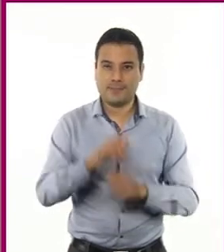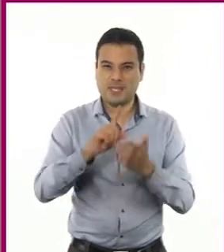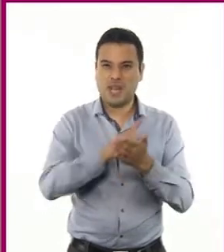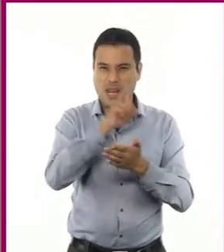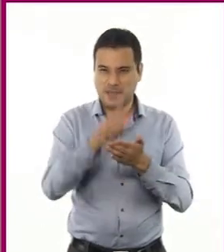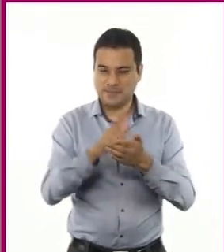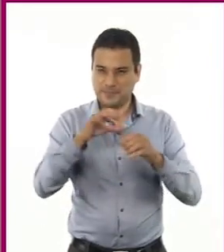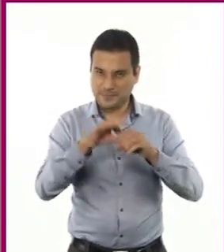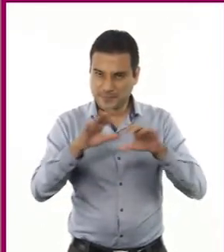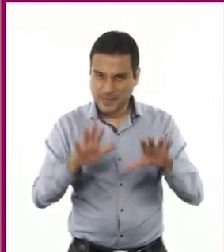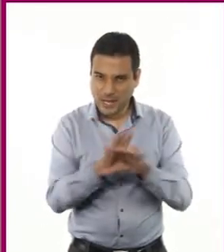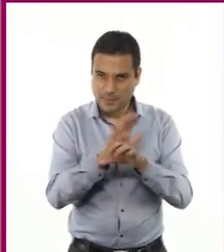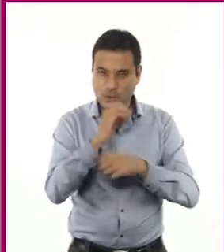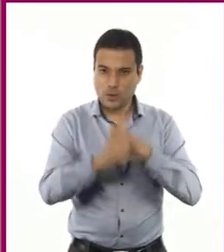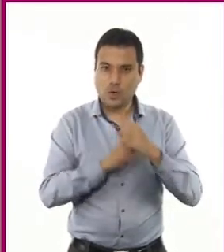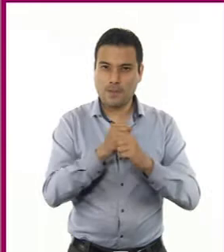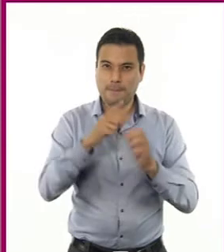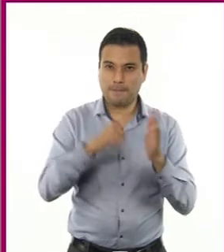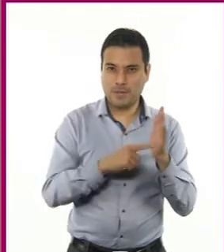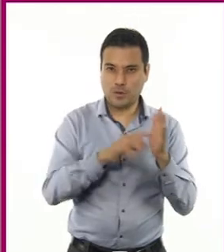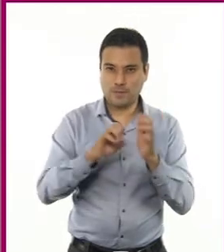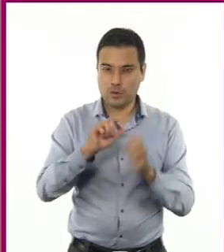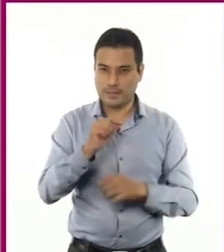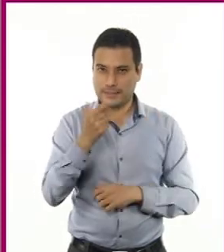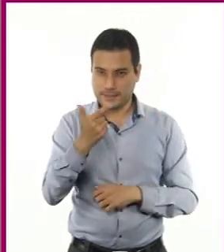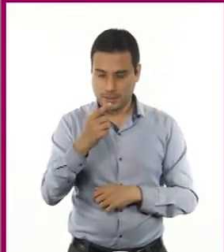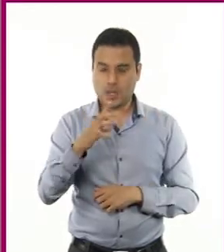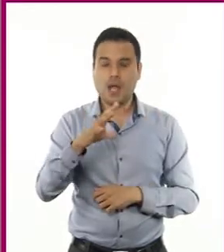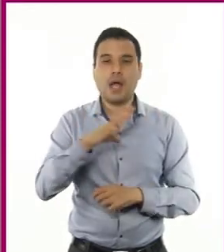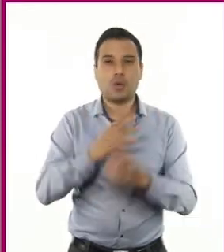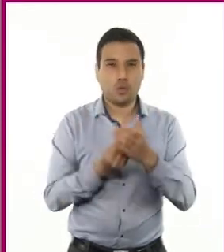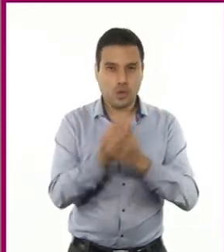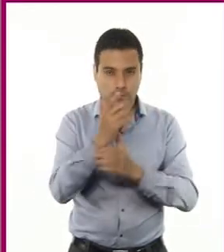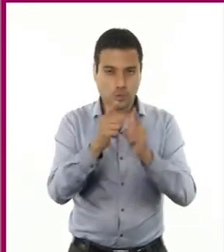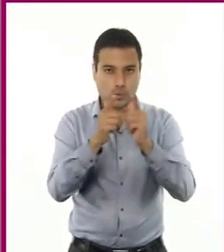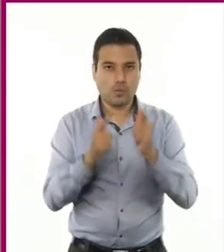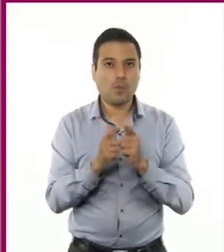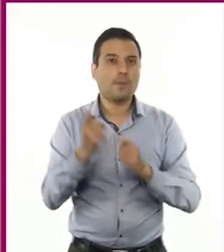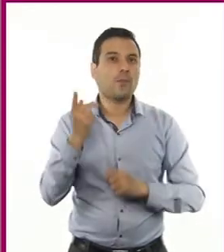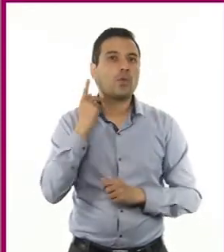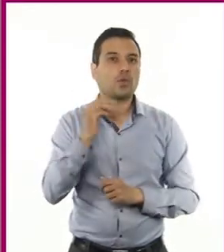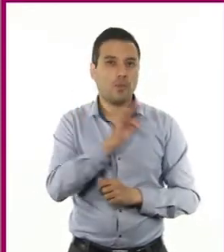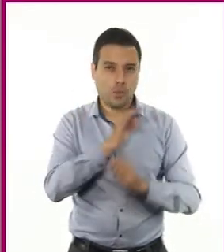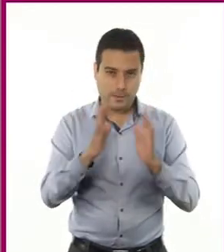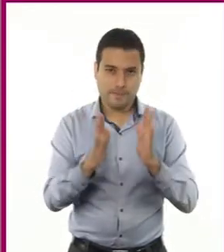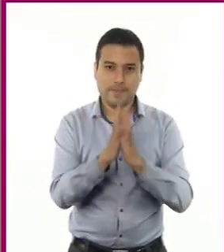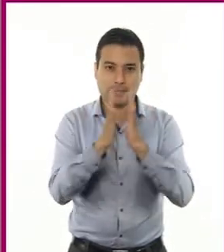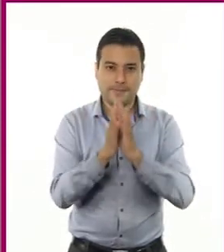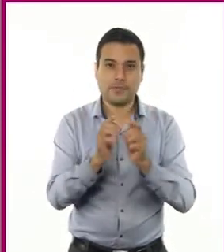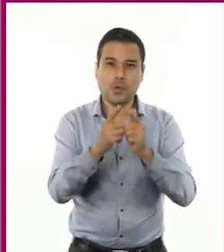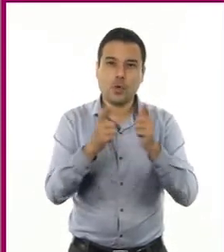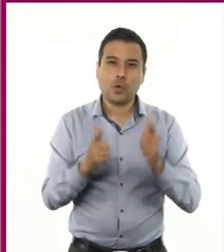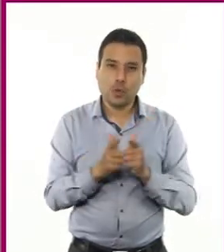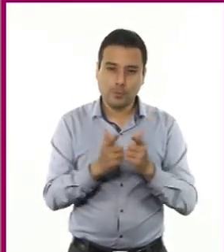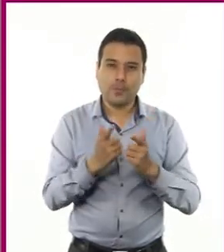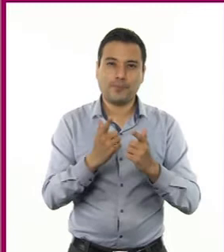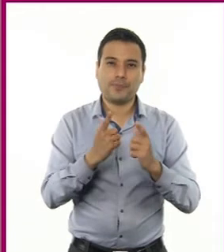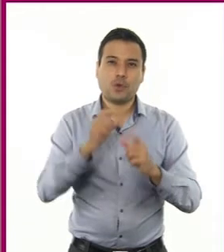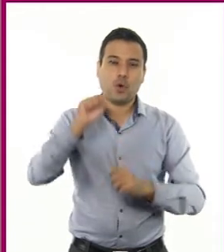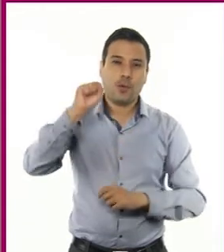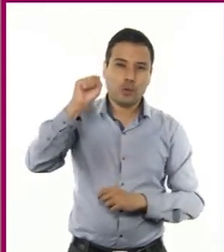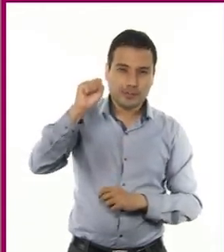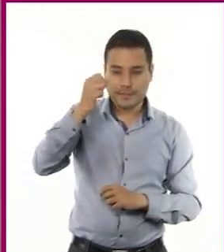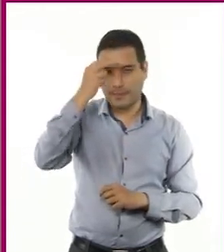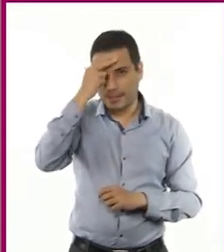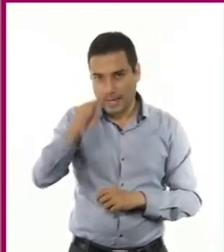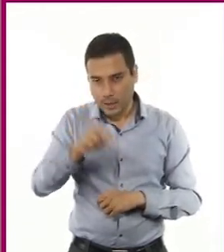77, permitió la entrada de nuevos partidos al mundo electoral. En aquel año el Partido Comunista Mexicano, el Socialista de los